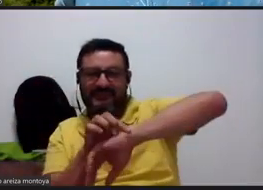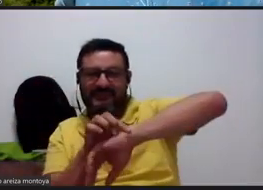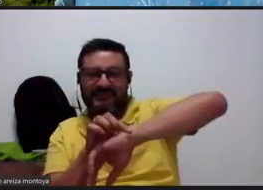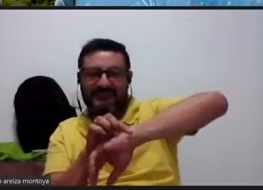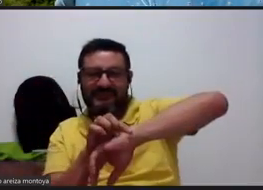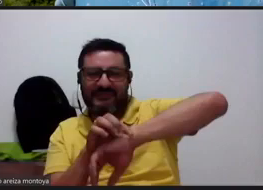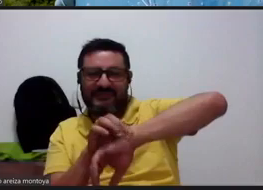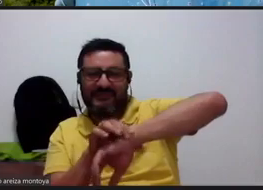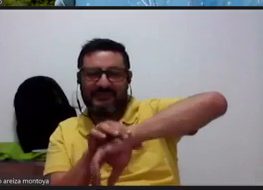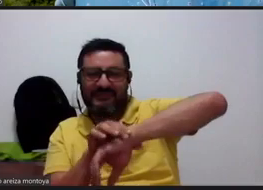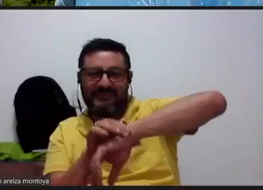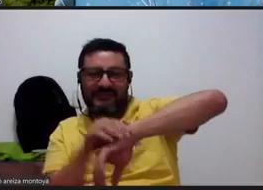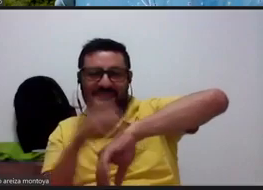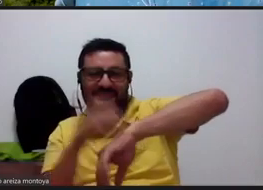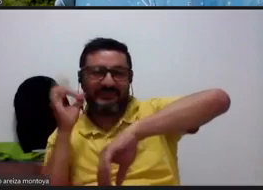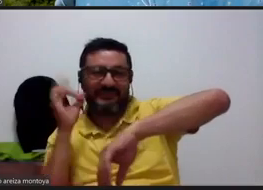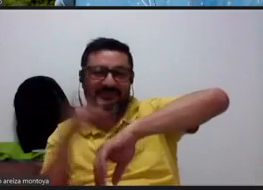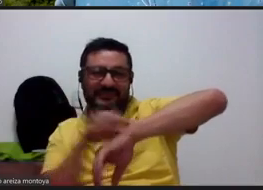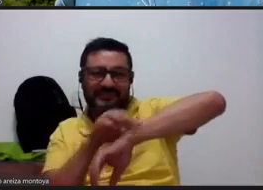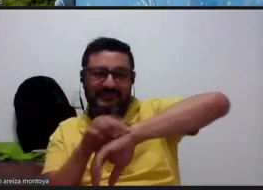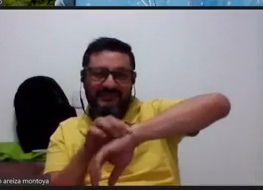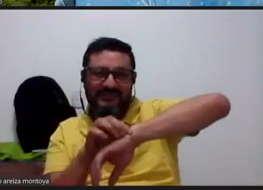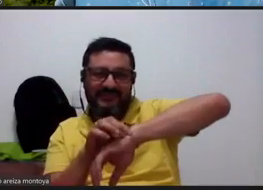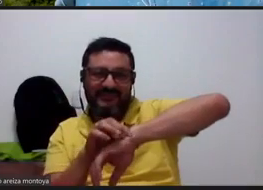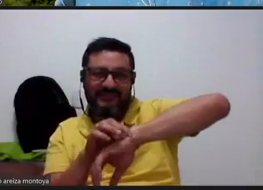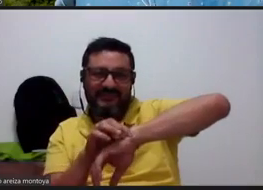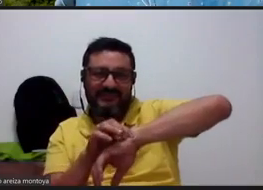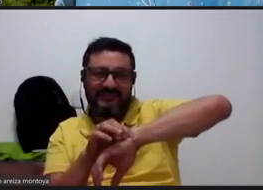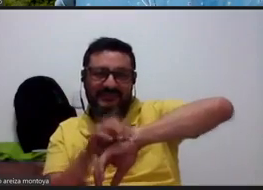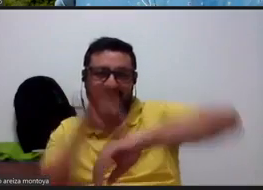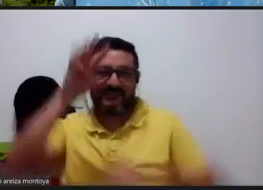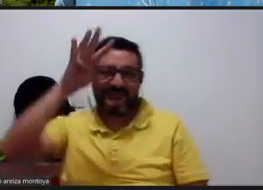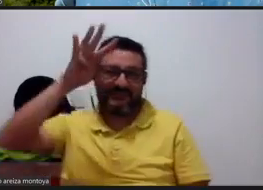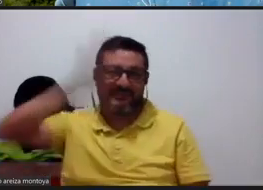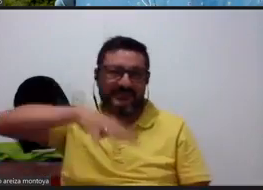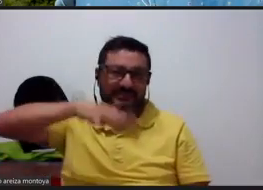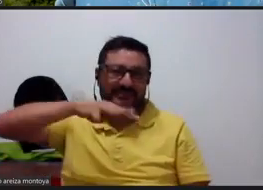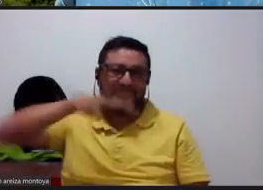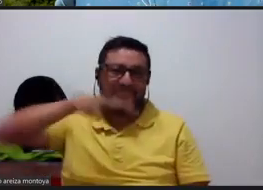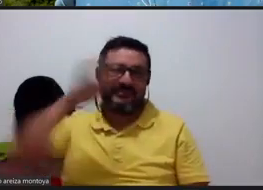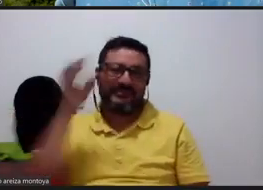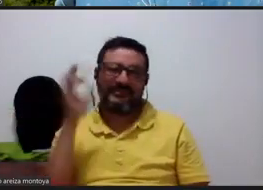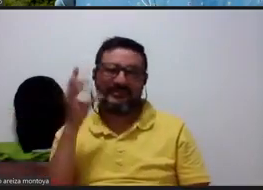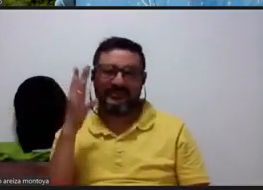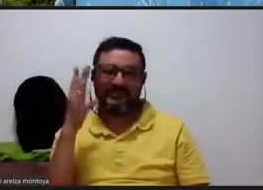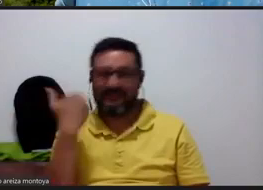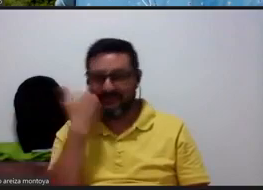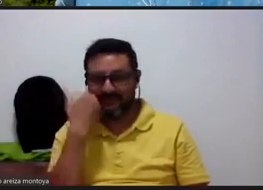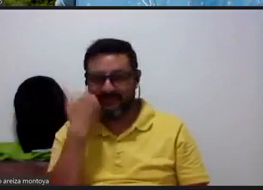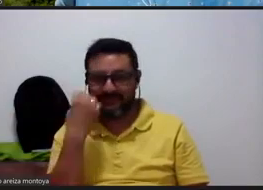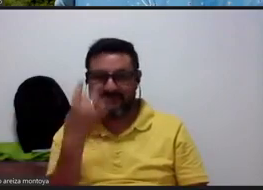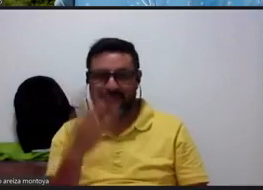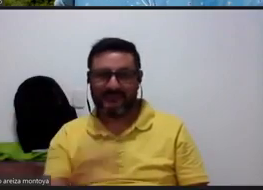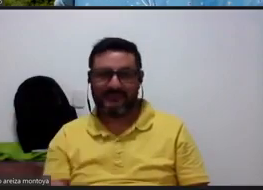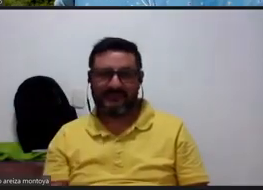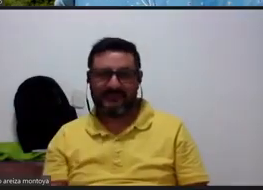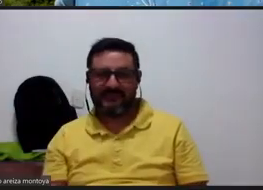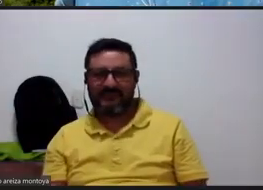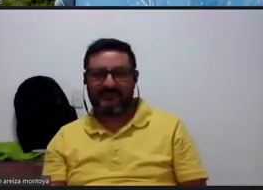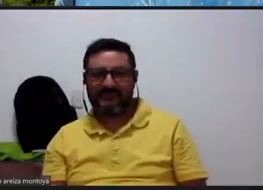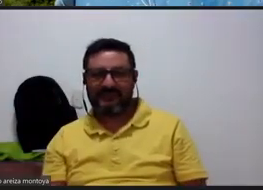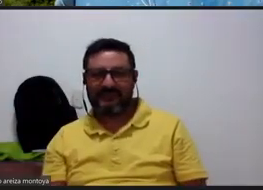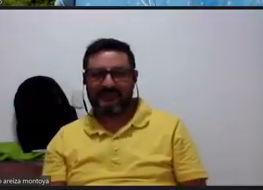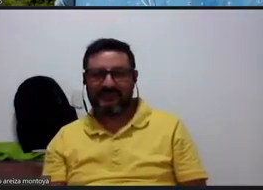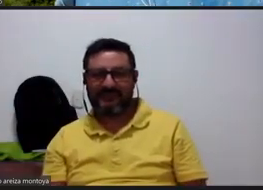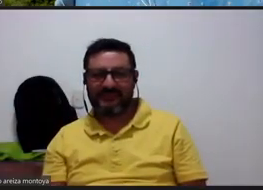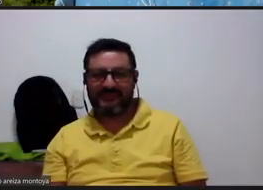Pero mal, o sea, mal. Estuve 4 meses con dolor. Mal. Es más caro que sabe. Tengo una lesión condral